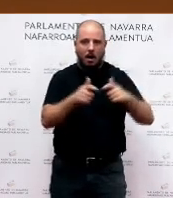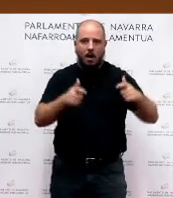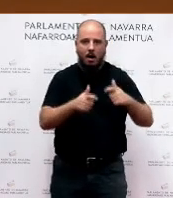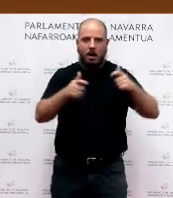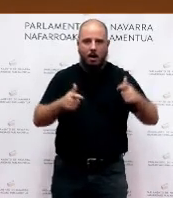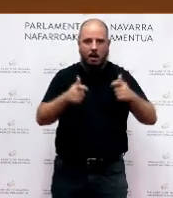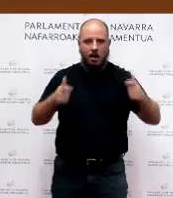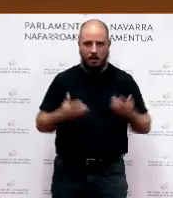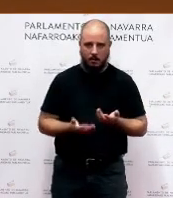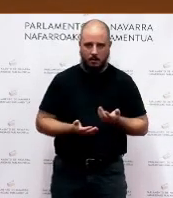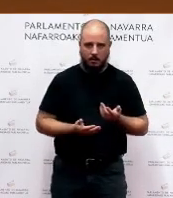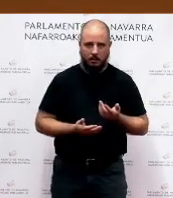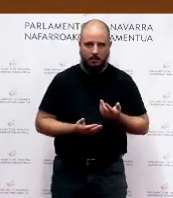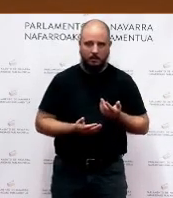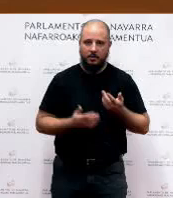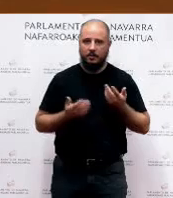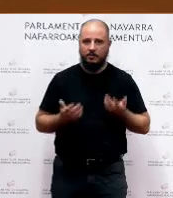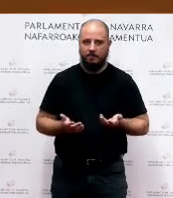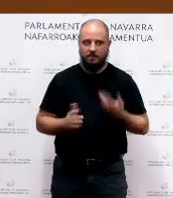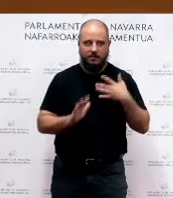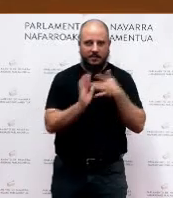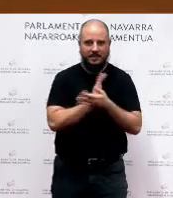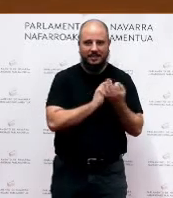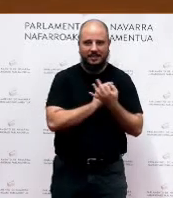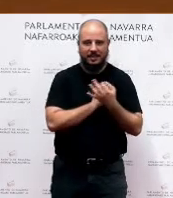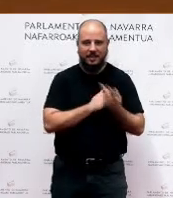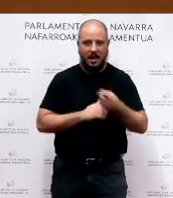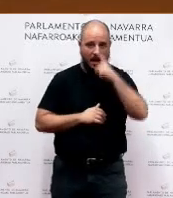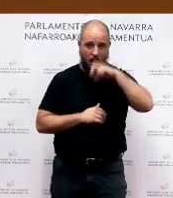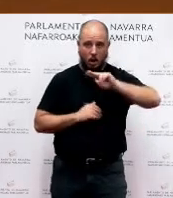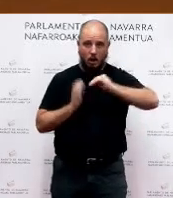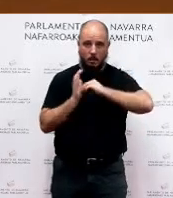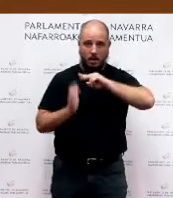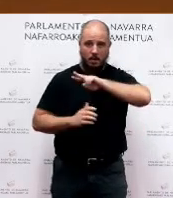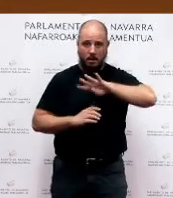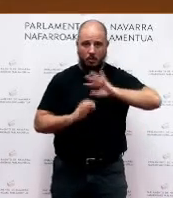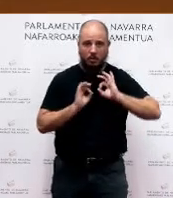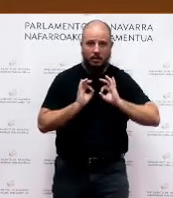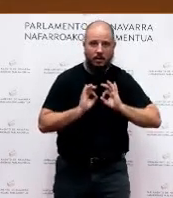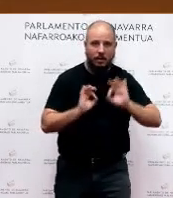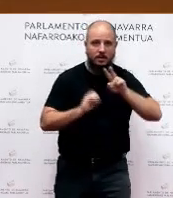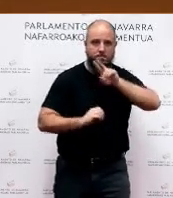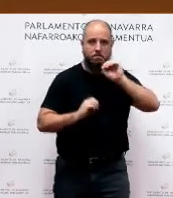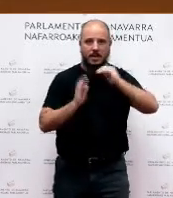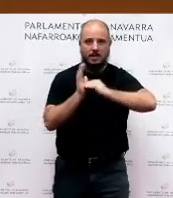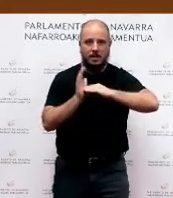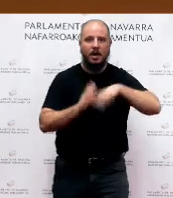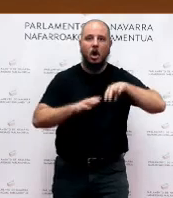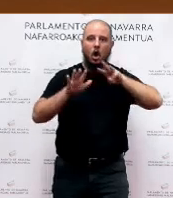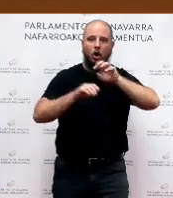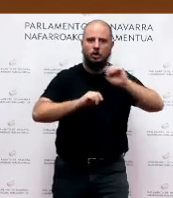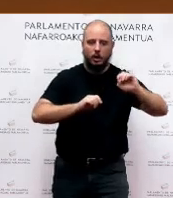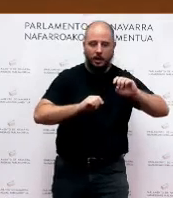anual. Lo que quiere decir es que si en el año 2024 alcanzaba la cifra de 20.800, este